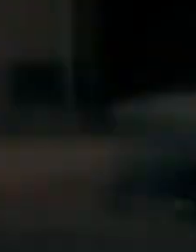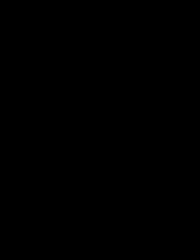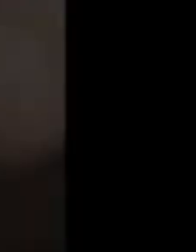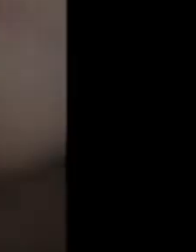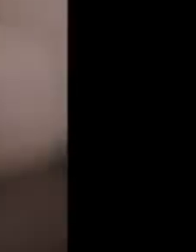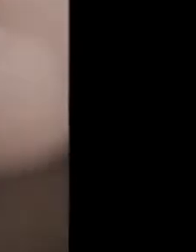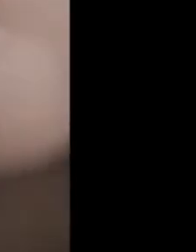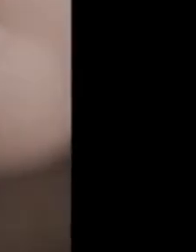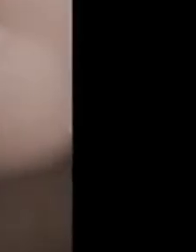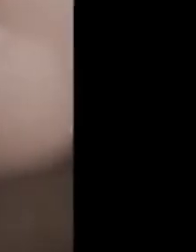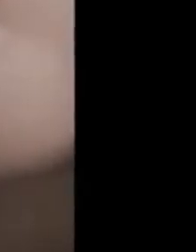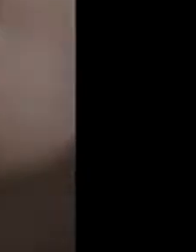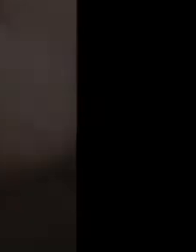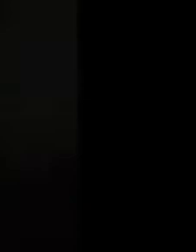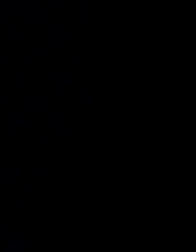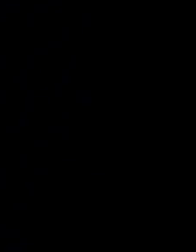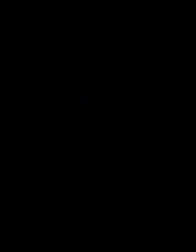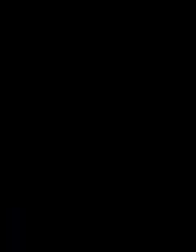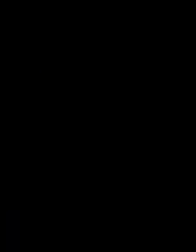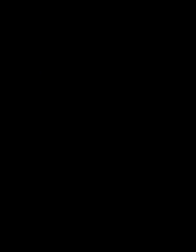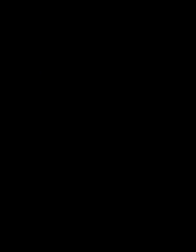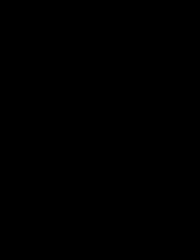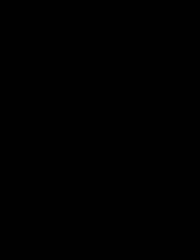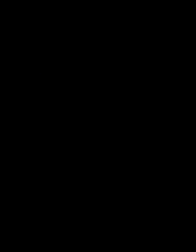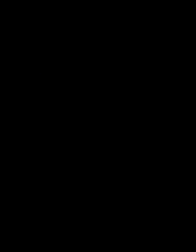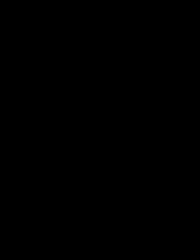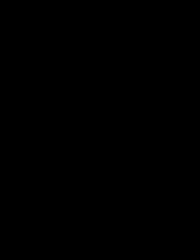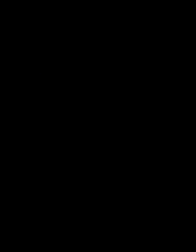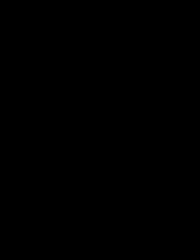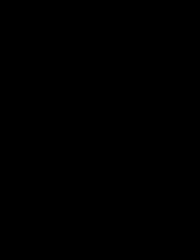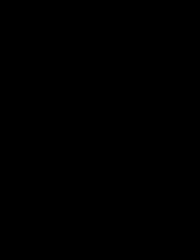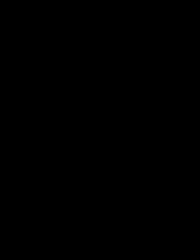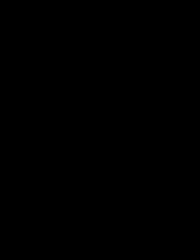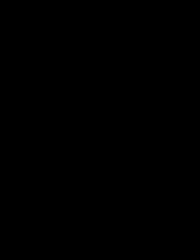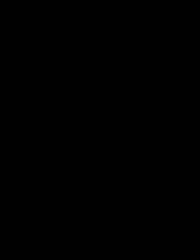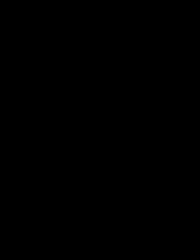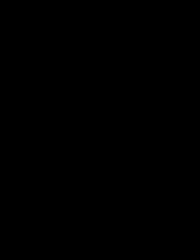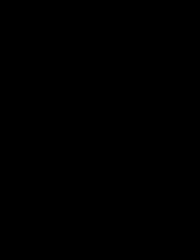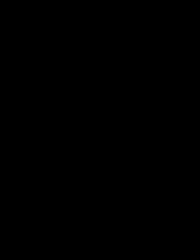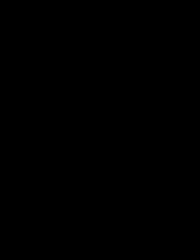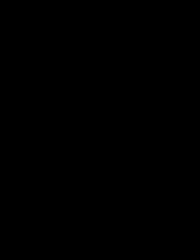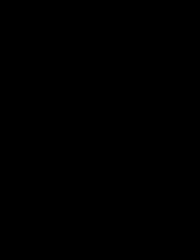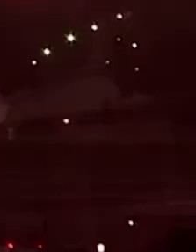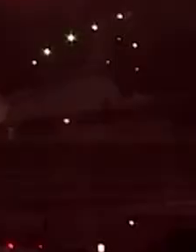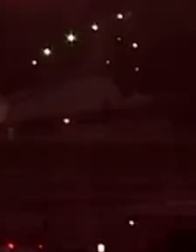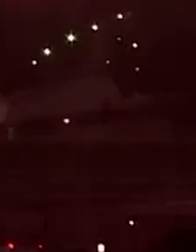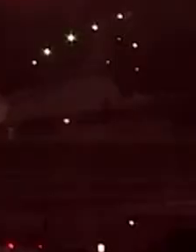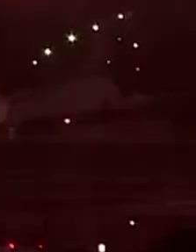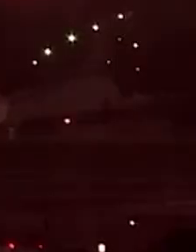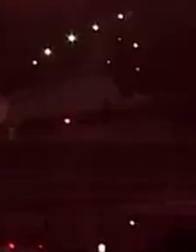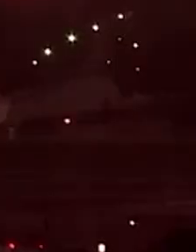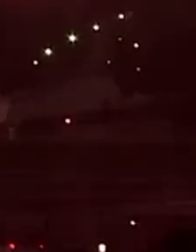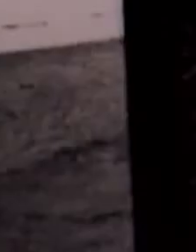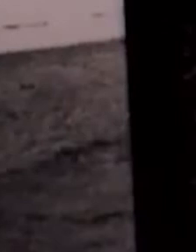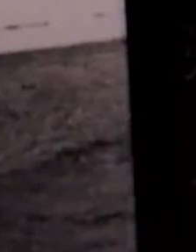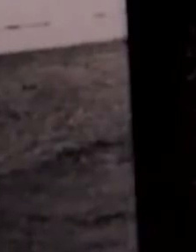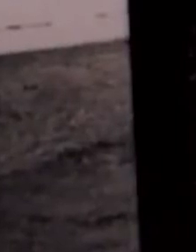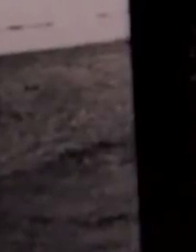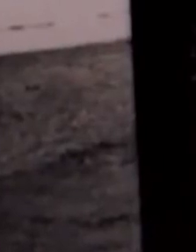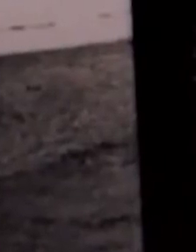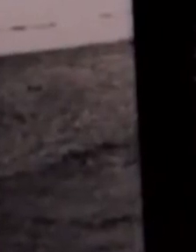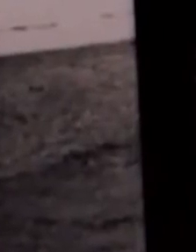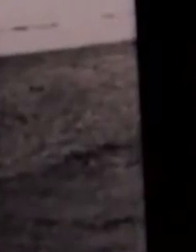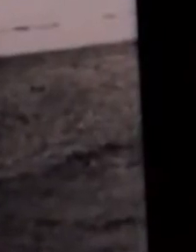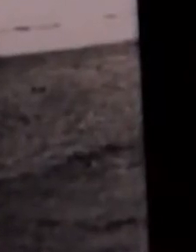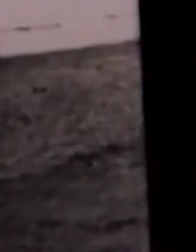around the city. When he opened up and sang, he went, whoa, this guy's got it. We expected big things. They